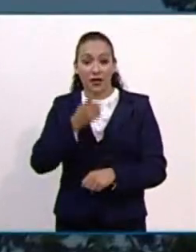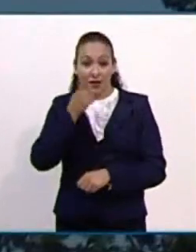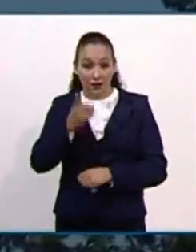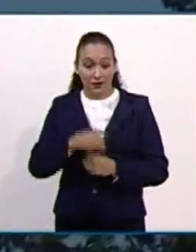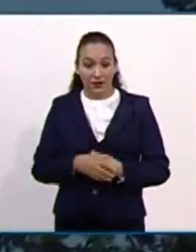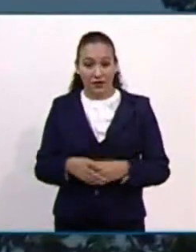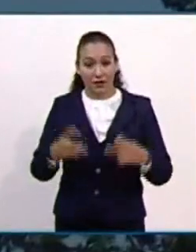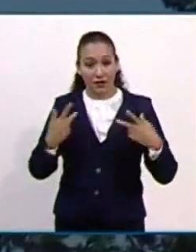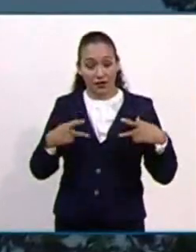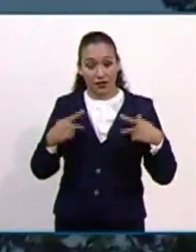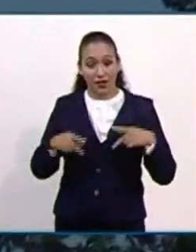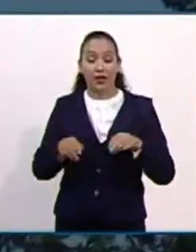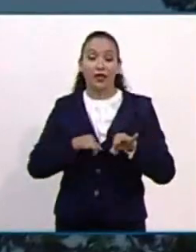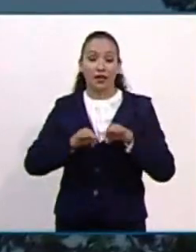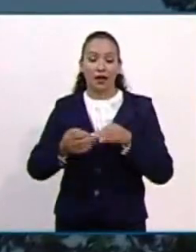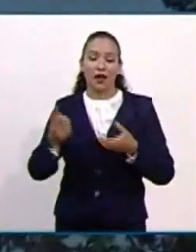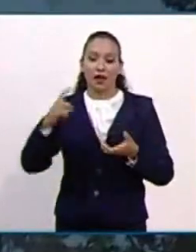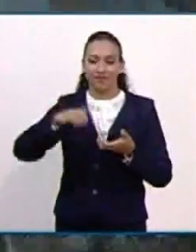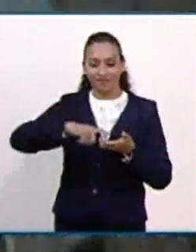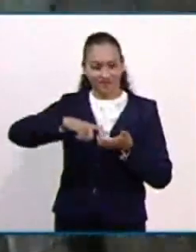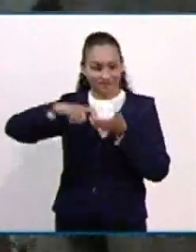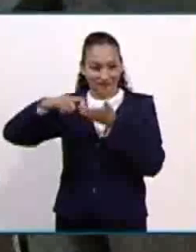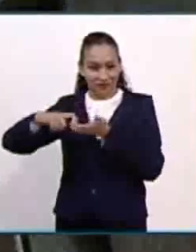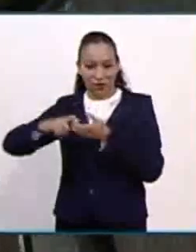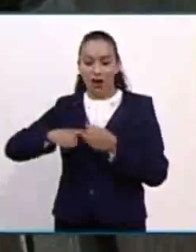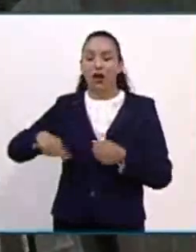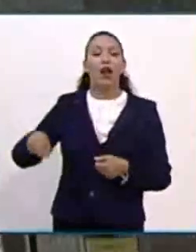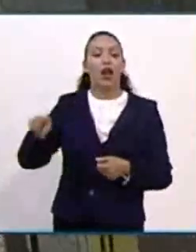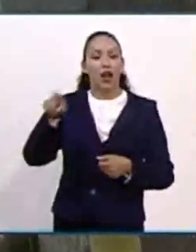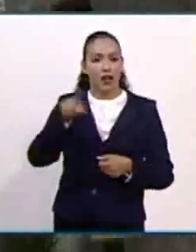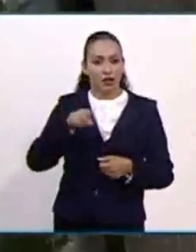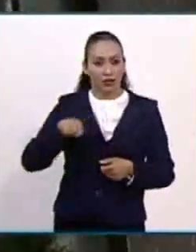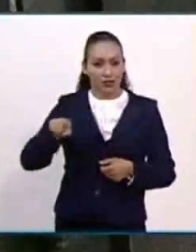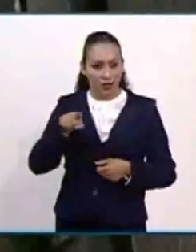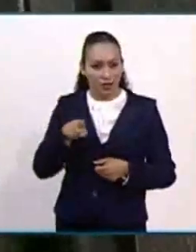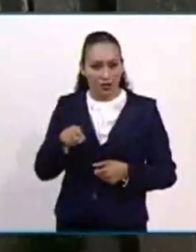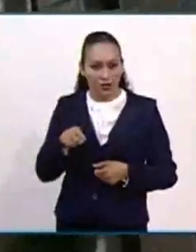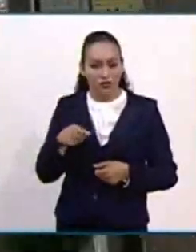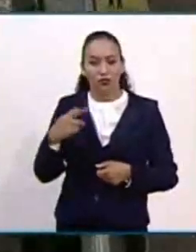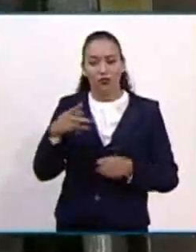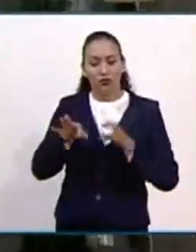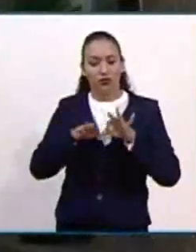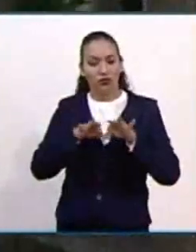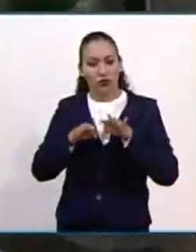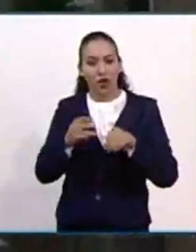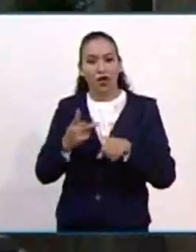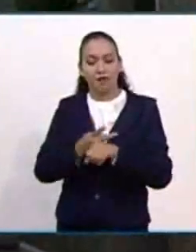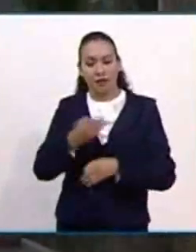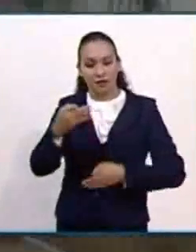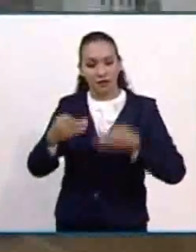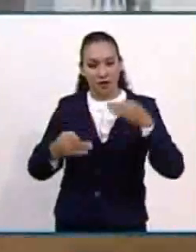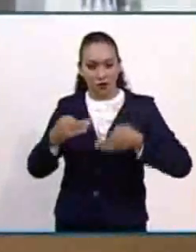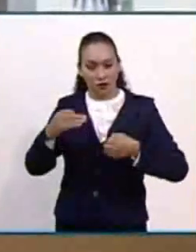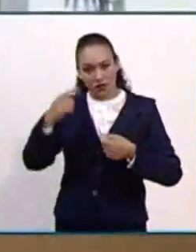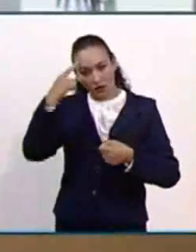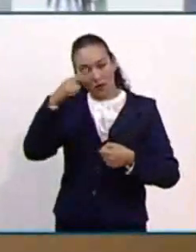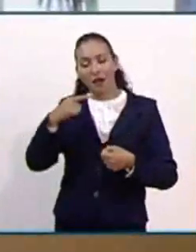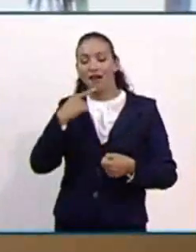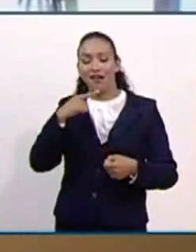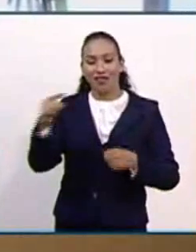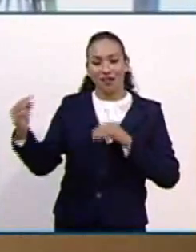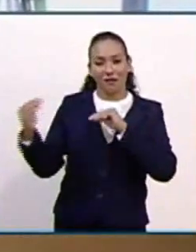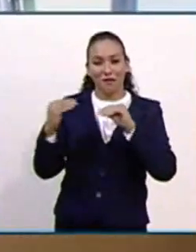los concesionarios de grúas tienen carácter de autoridad responsable para efectos de la procedencia del juicio de